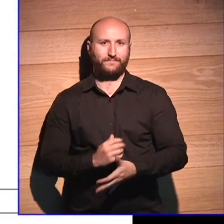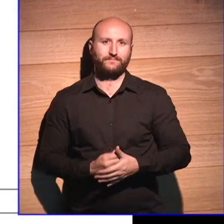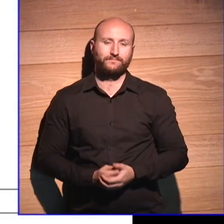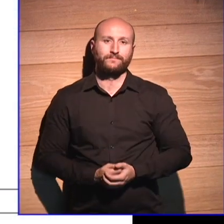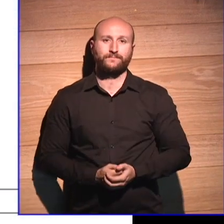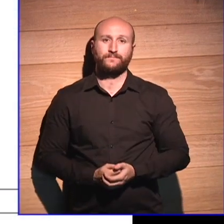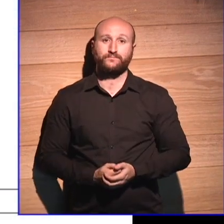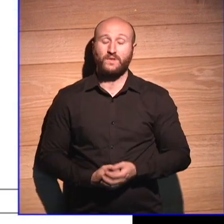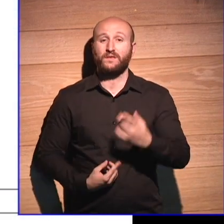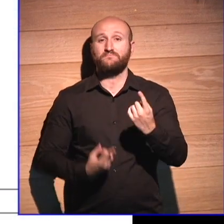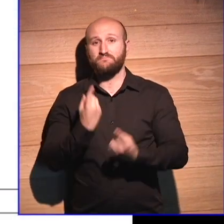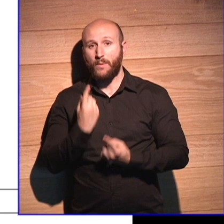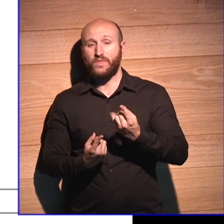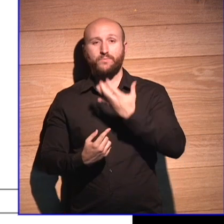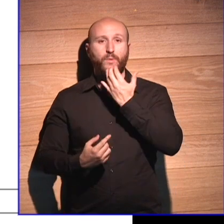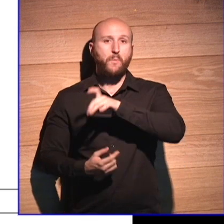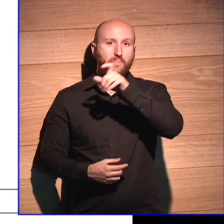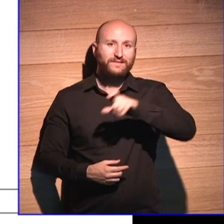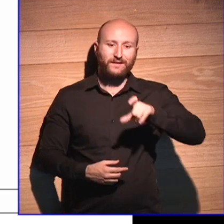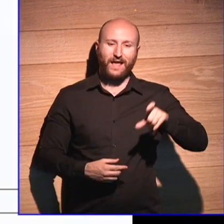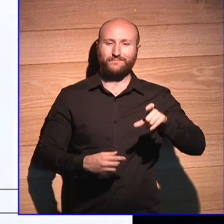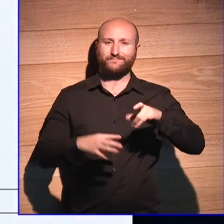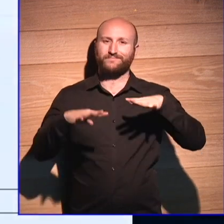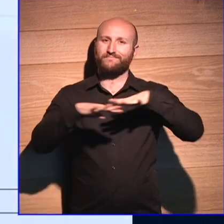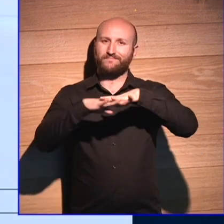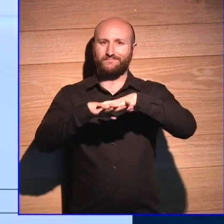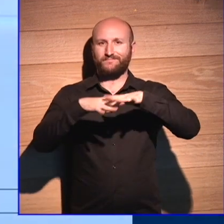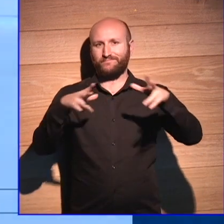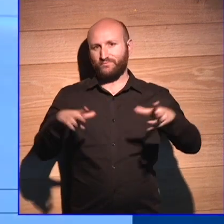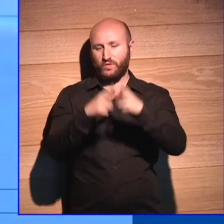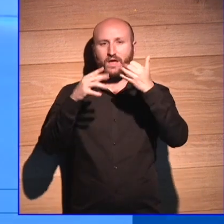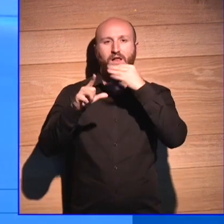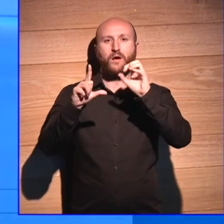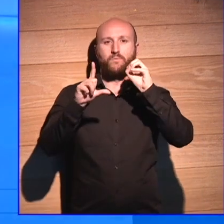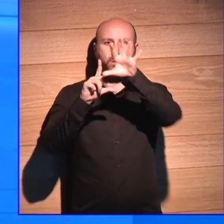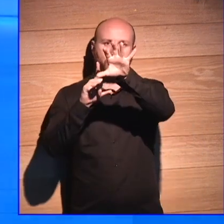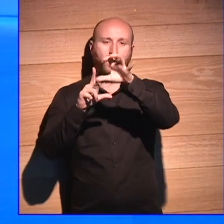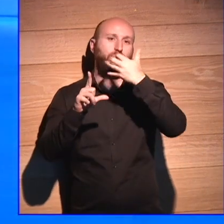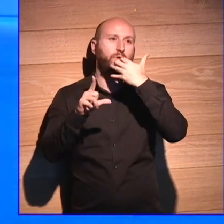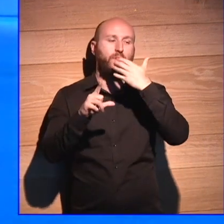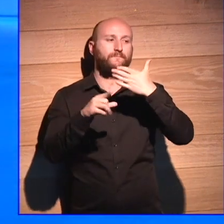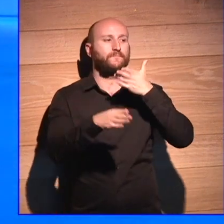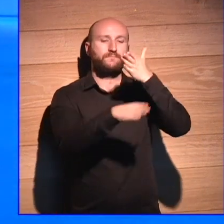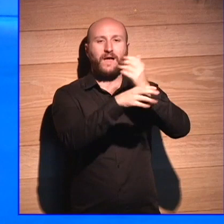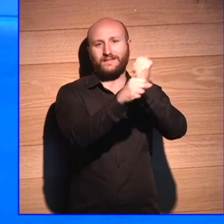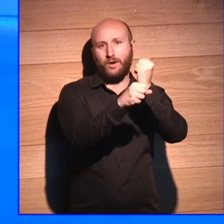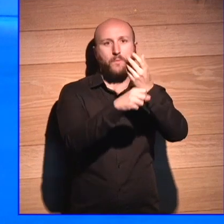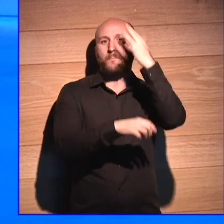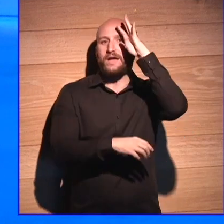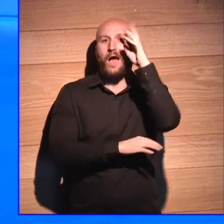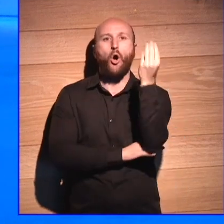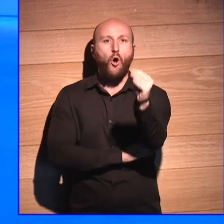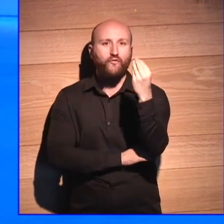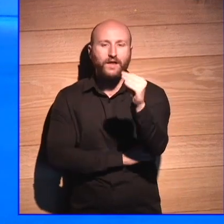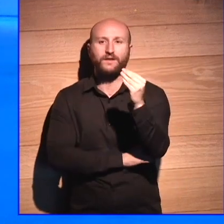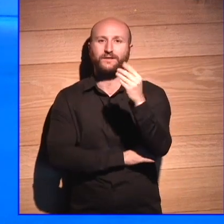pues personas que han puesto cosas en la red que cuando van a buscar trabajo, por ejemplo, imaginemos jóvenes, ¿no?, que cuando